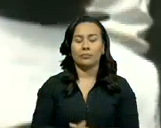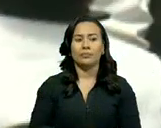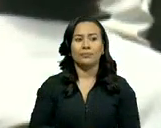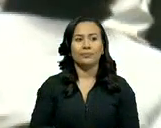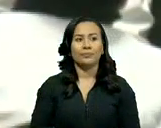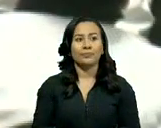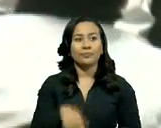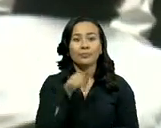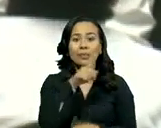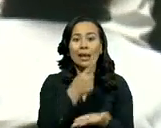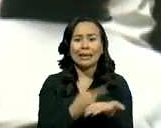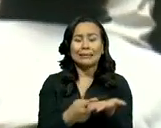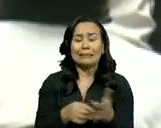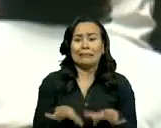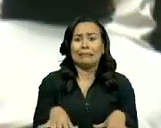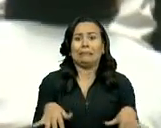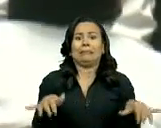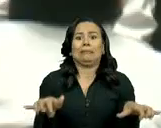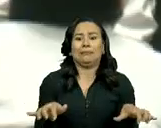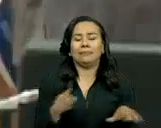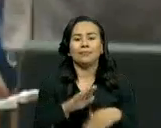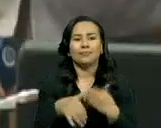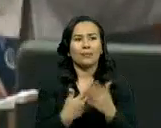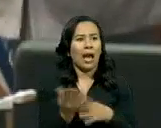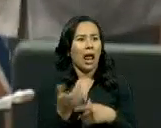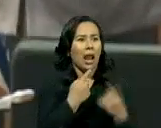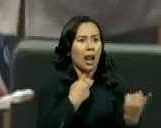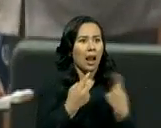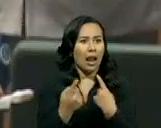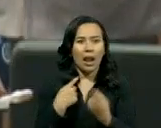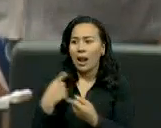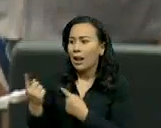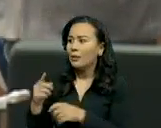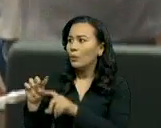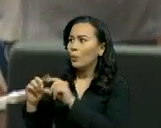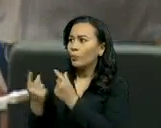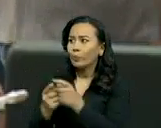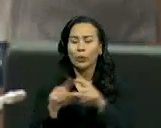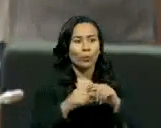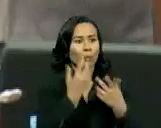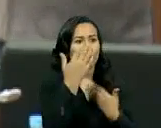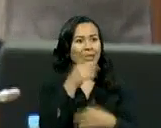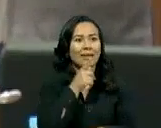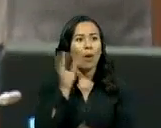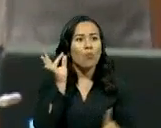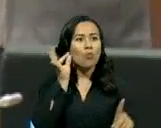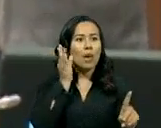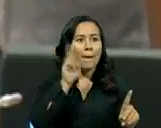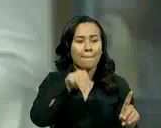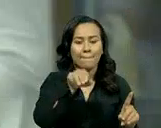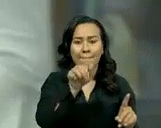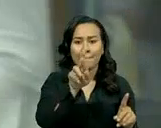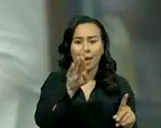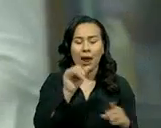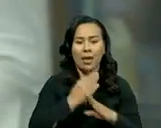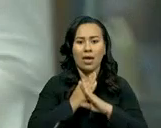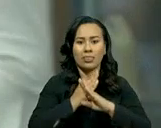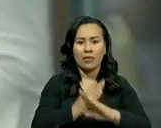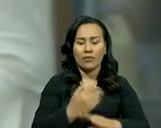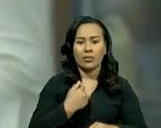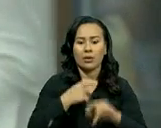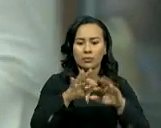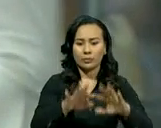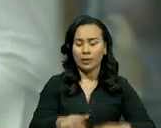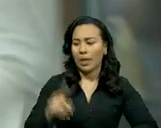La sesión fue tensa y se daba en medio de intensos diálogos entre las bancadas. La legisladora María Mercedes Cuesta defendía el informe de mayoría